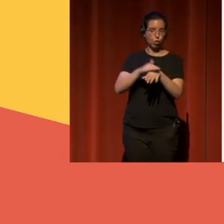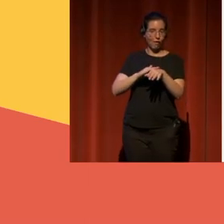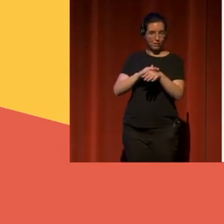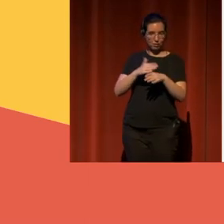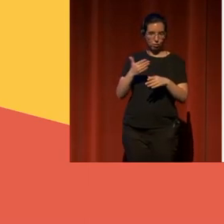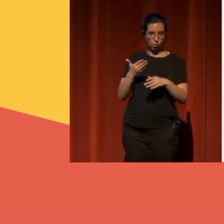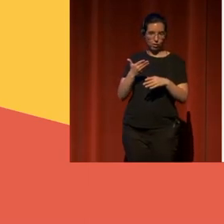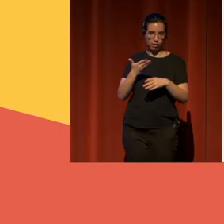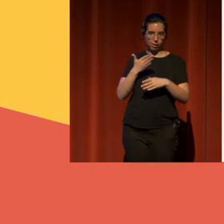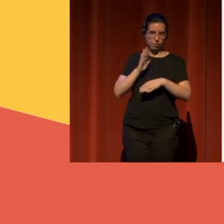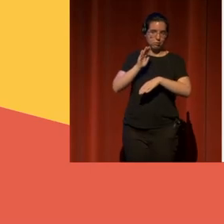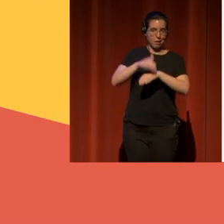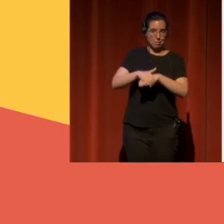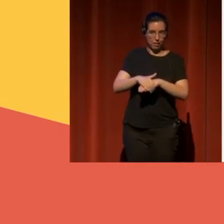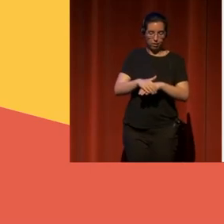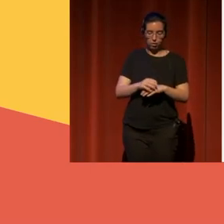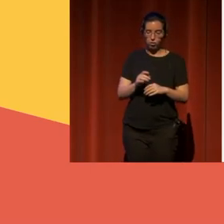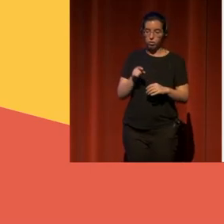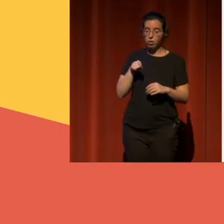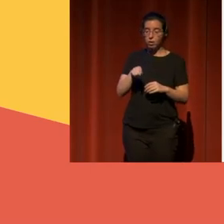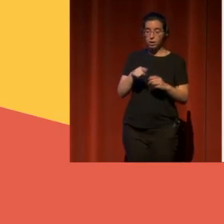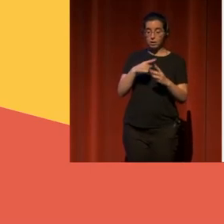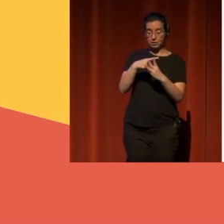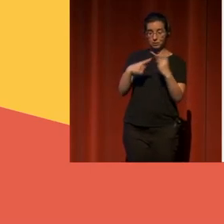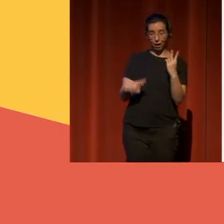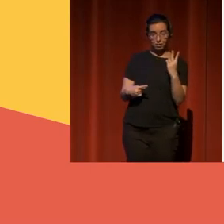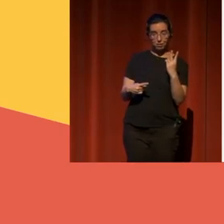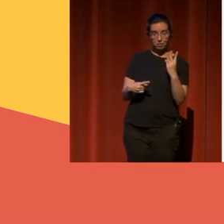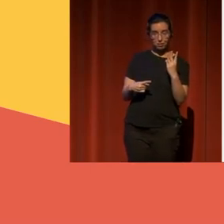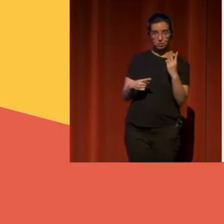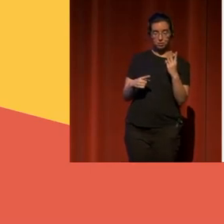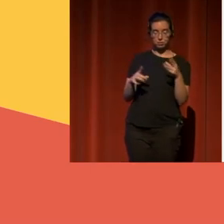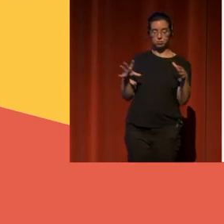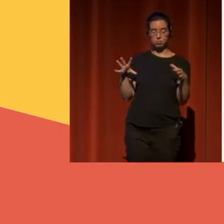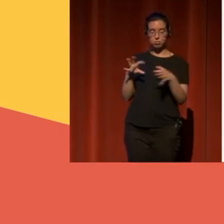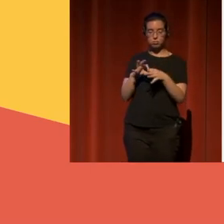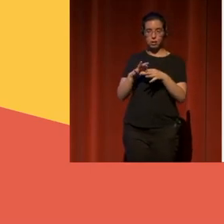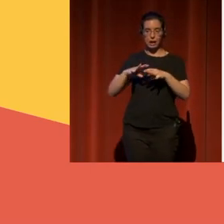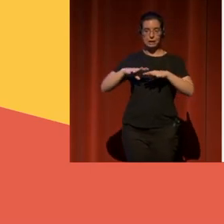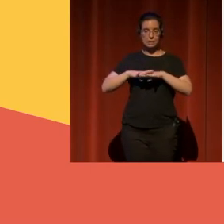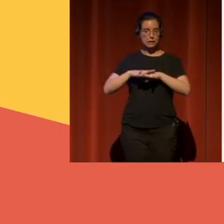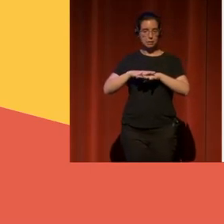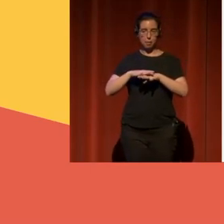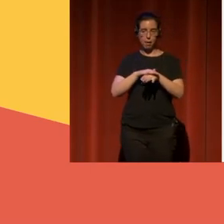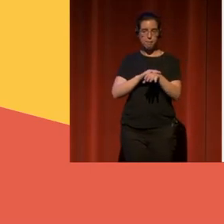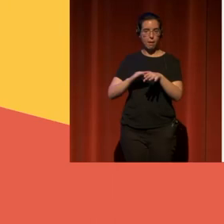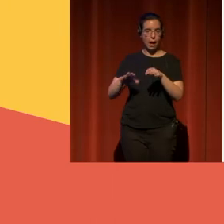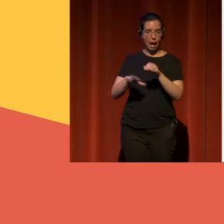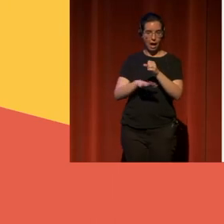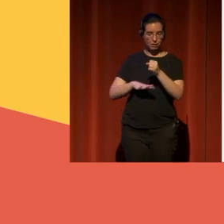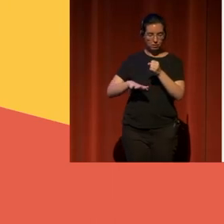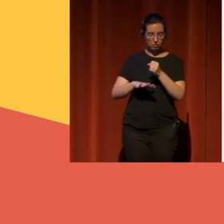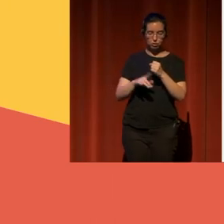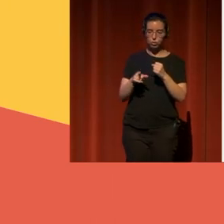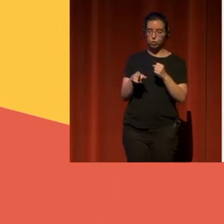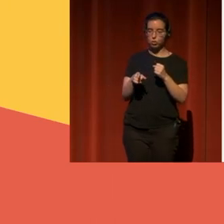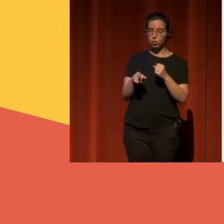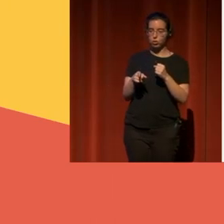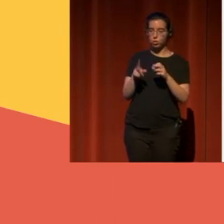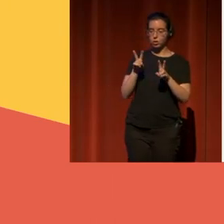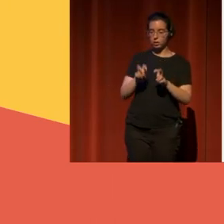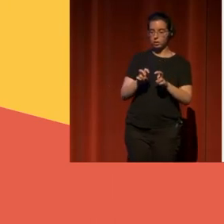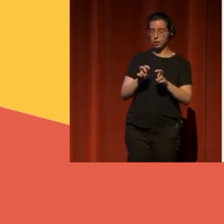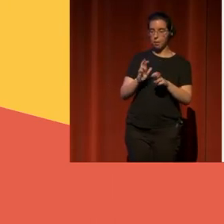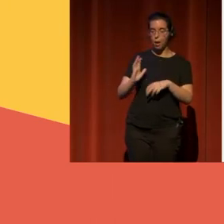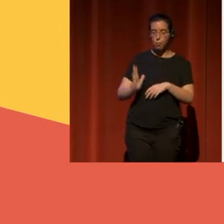respecto a esta última referencia, si bien los tres modelos se ajustan a un esquema básico en tres fases lineales de preproducción, que se corresponde